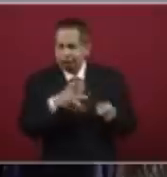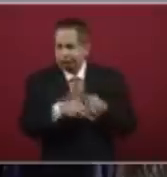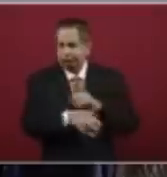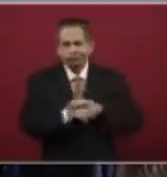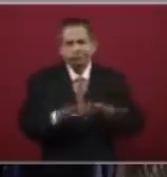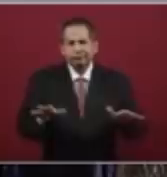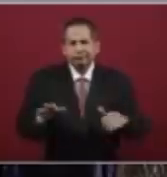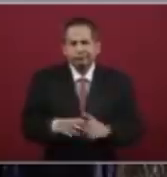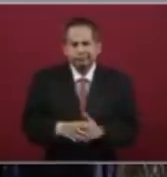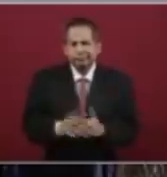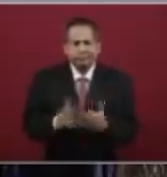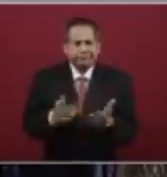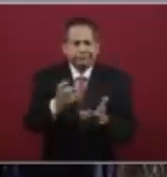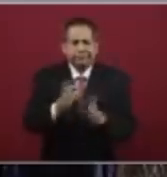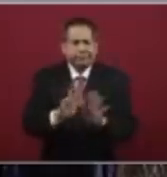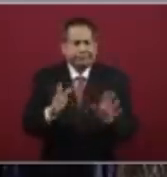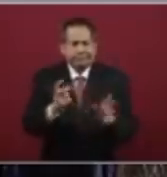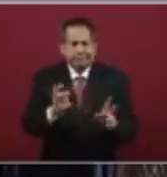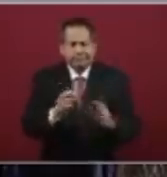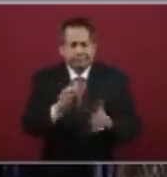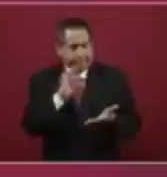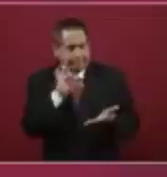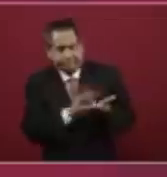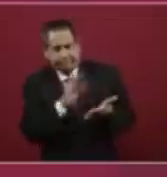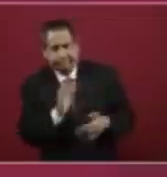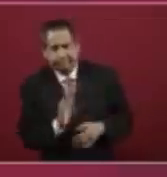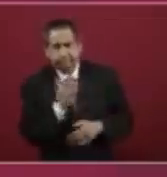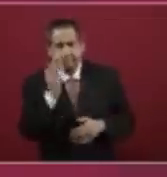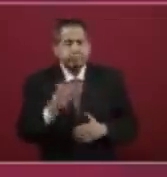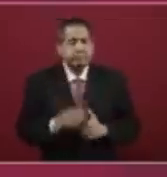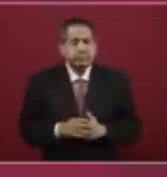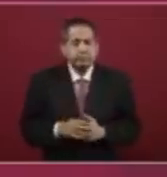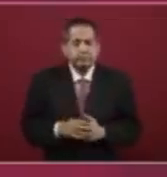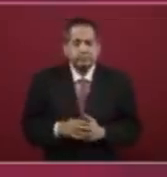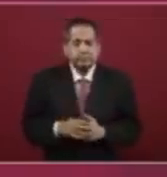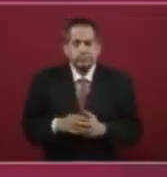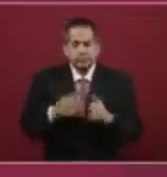¿Ya qué más podemos pedir? Sí,